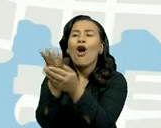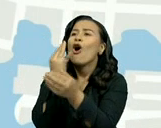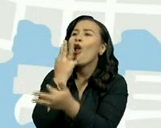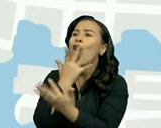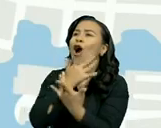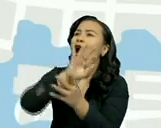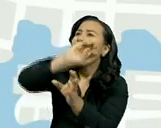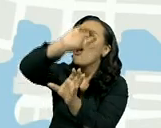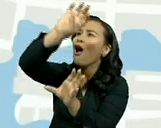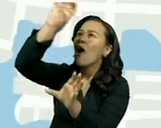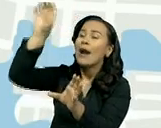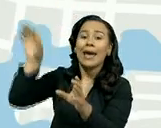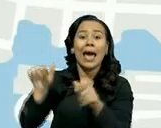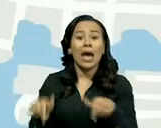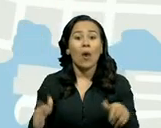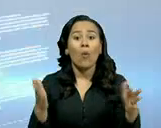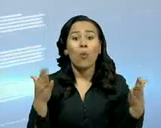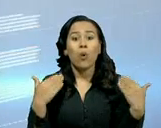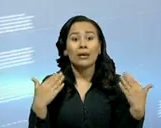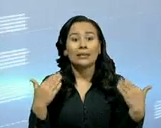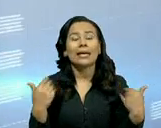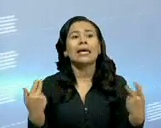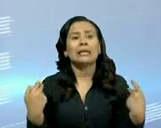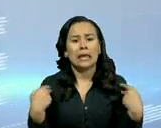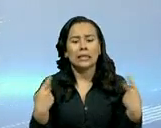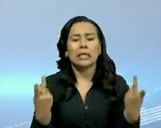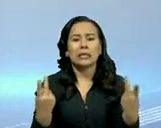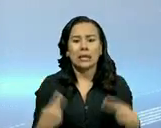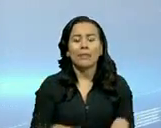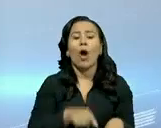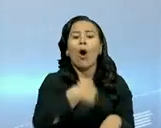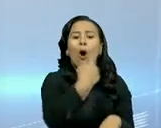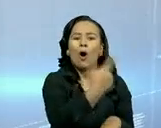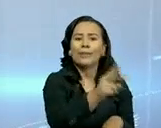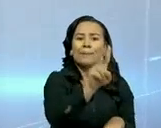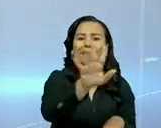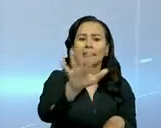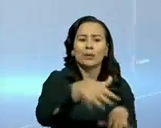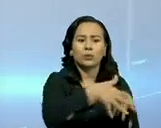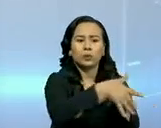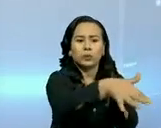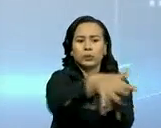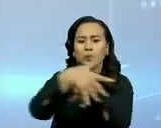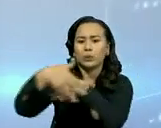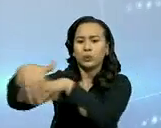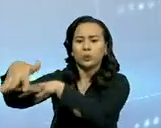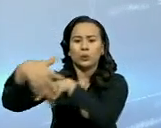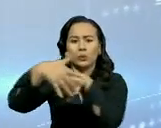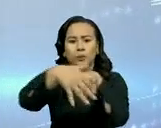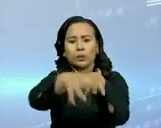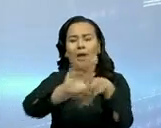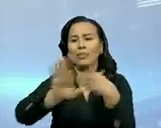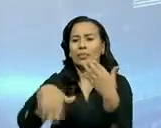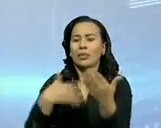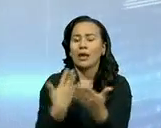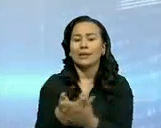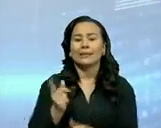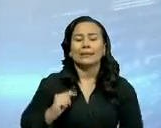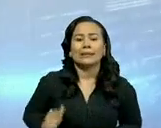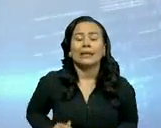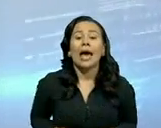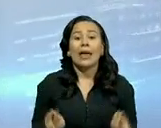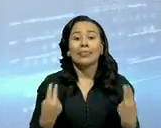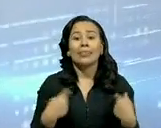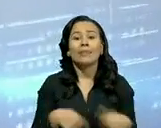Sin embargo, en la ciudad de Guayaquil existen 25 procesiones que se desarrollarán en varios horarios. Por ejemplo, la procesión